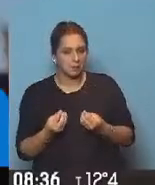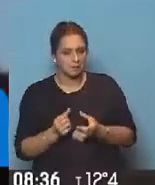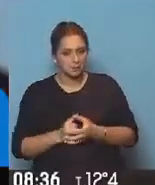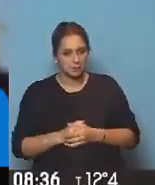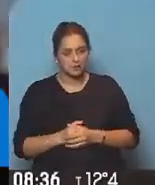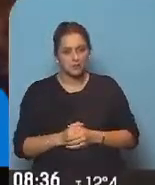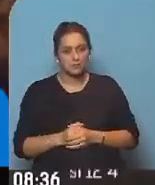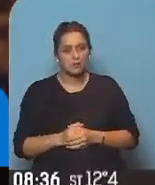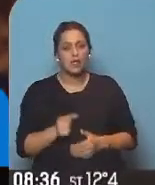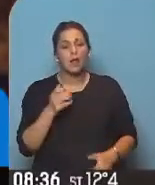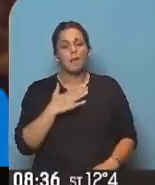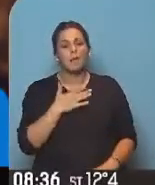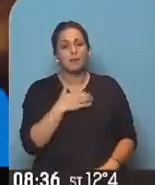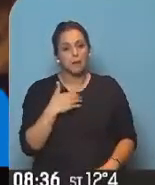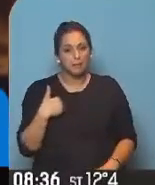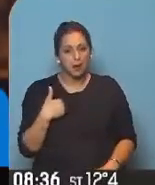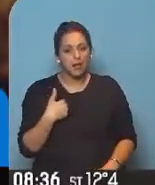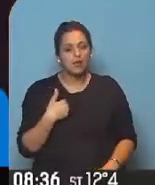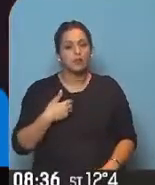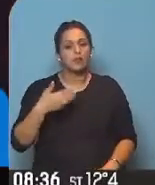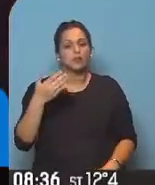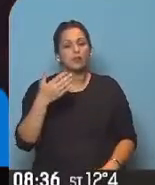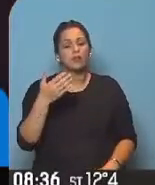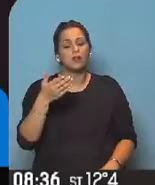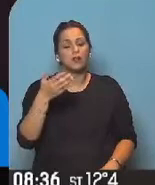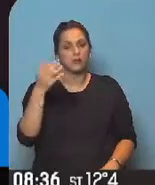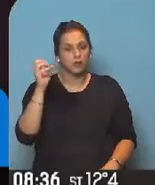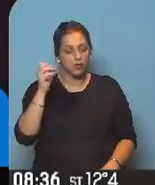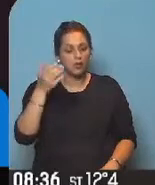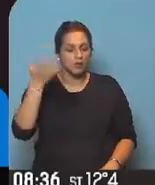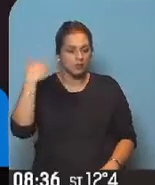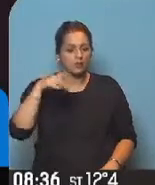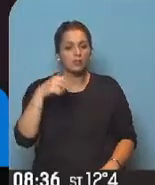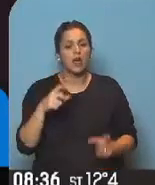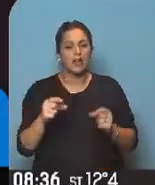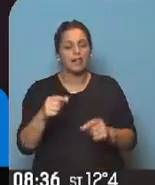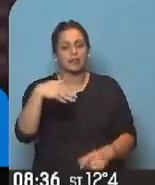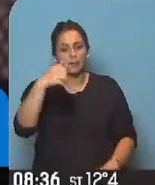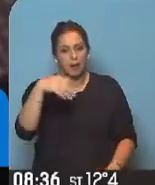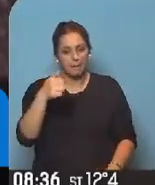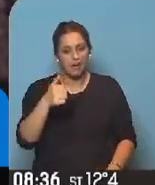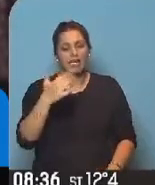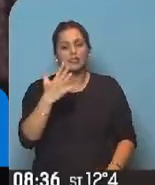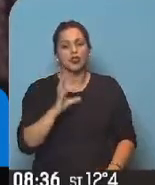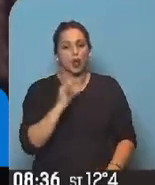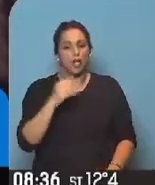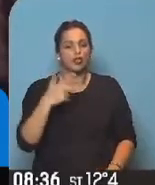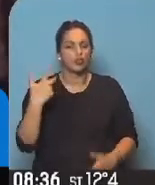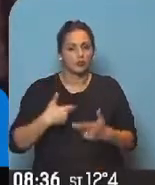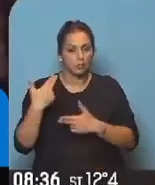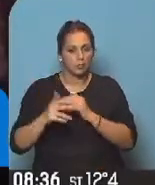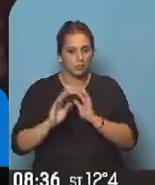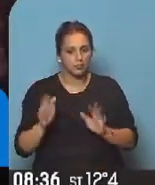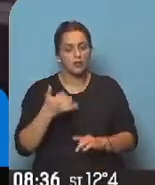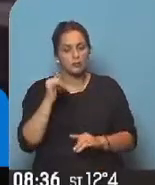mi mamá tiene tuvo cáncer de mama si tiene hecha una mastectomía hace cinco años si bien la compañía en su momento obviamente